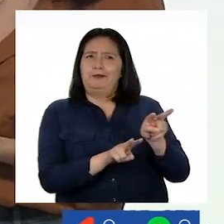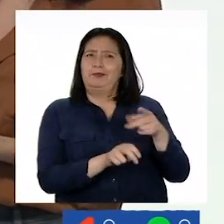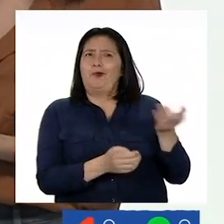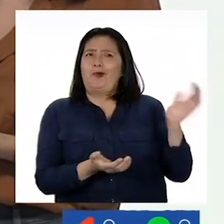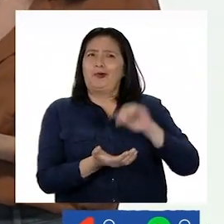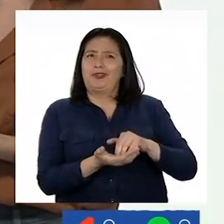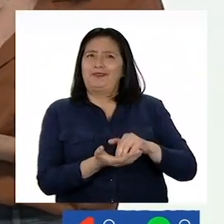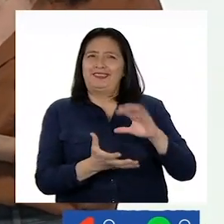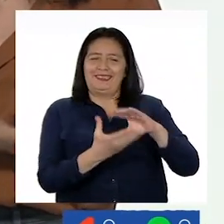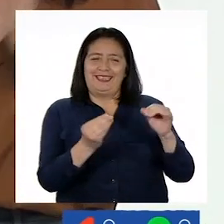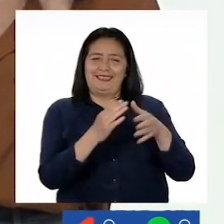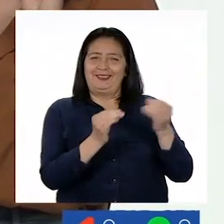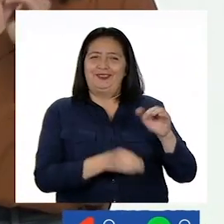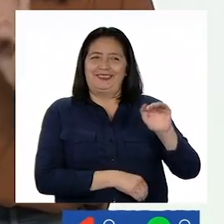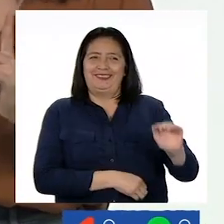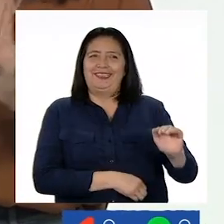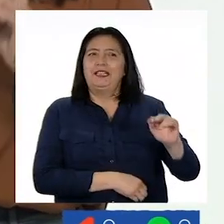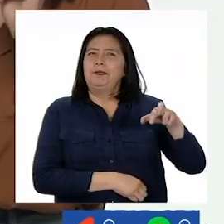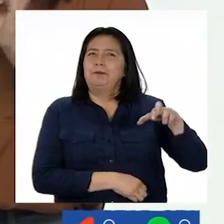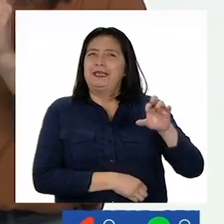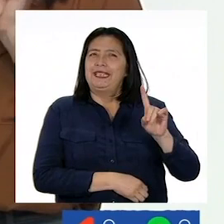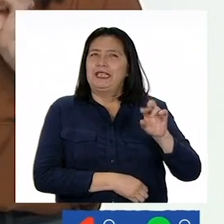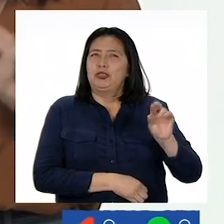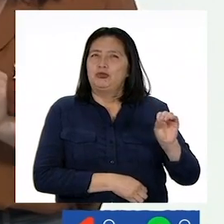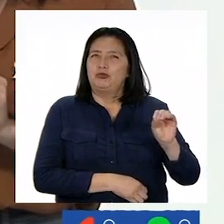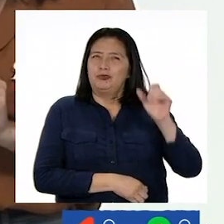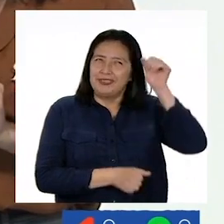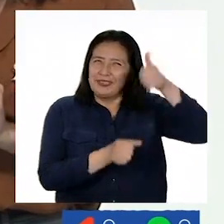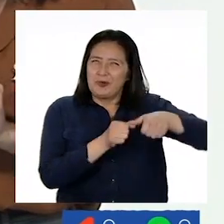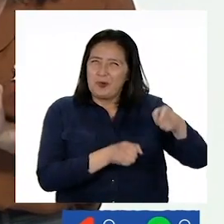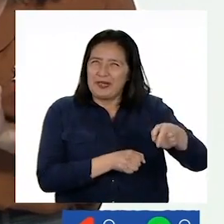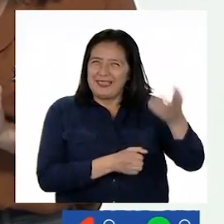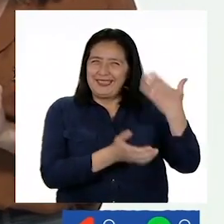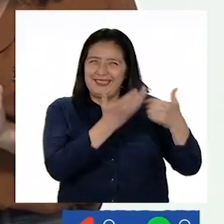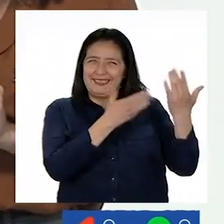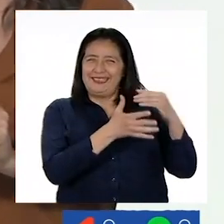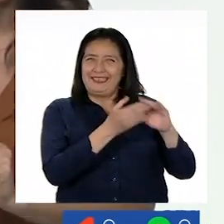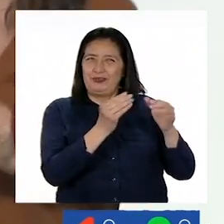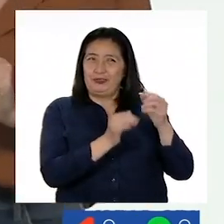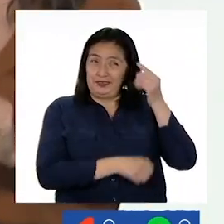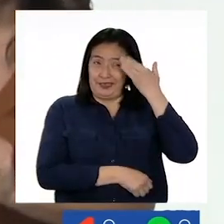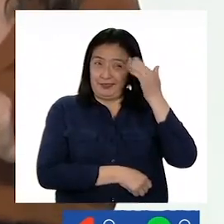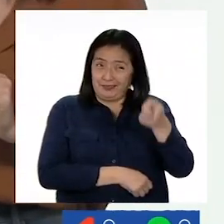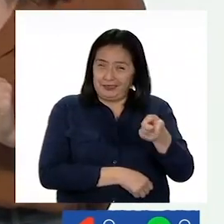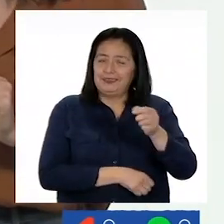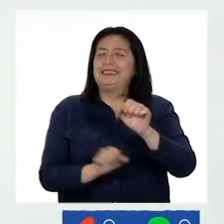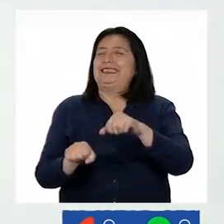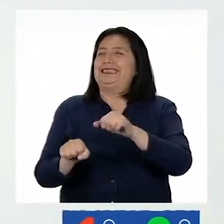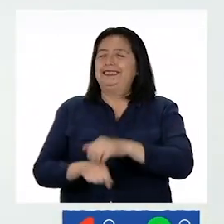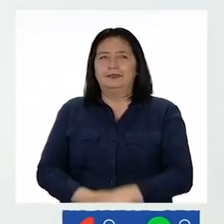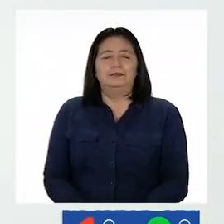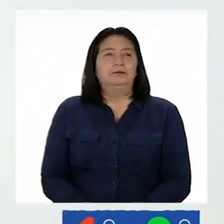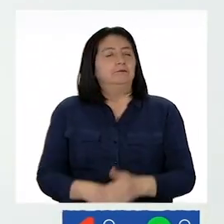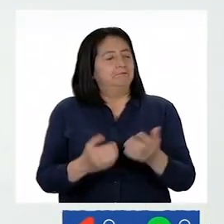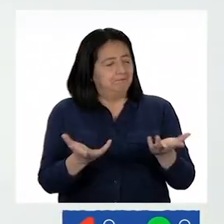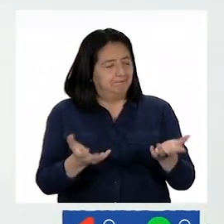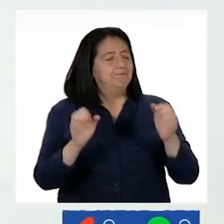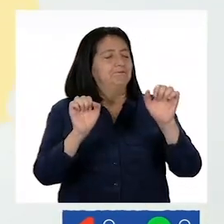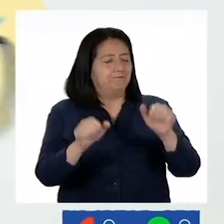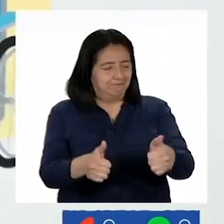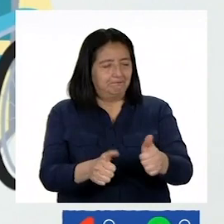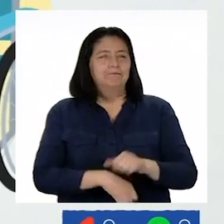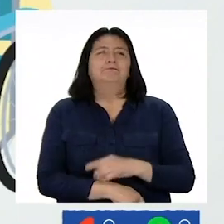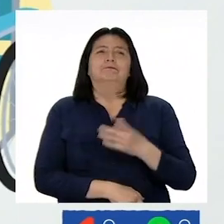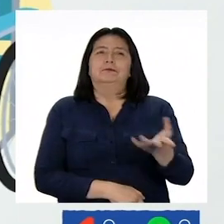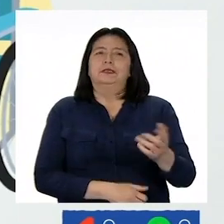de nuevo la historia de Pedro. ¿Recuerdan de qué nos hablaba la historia de Pedro? ¡Sí! Así es.